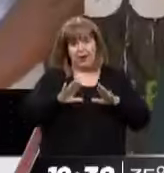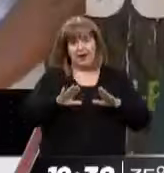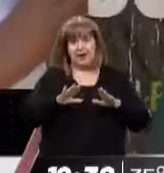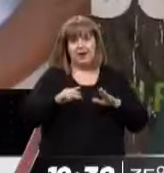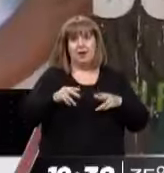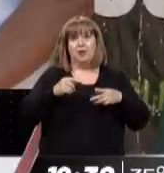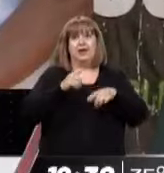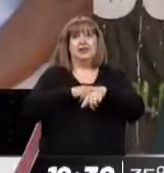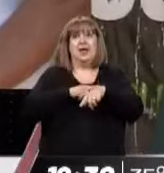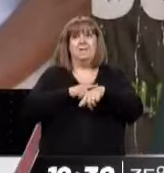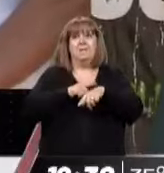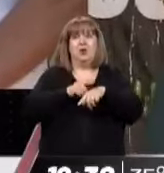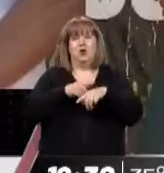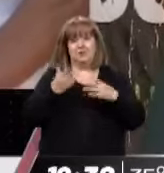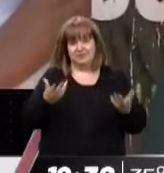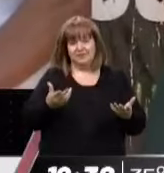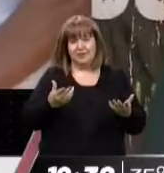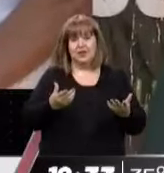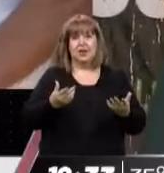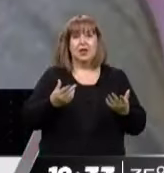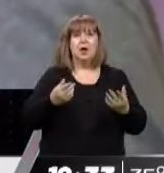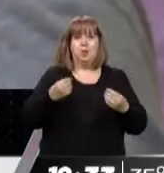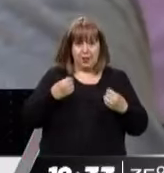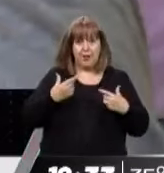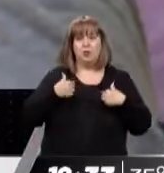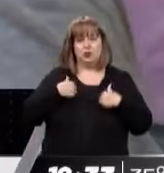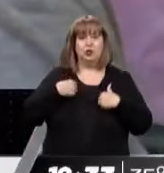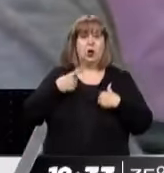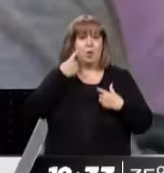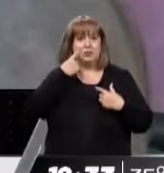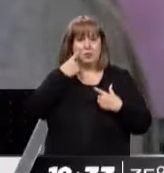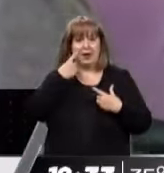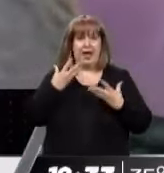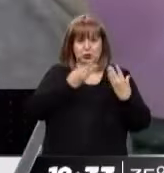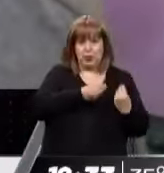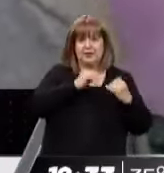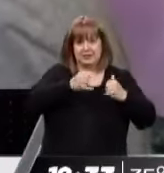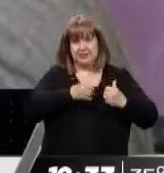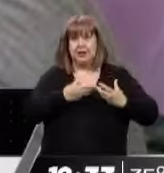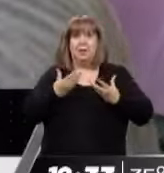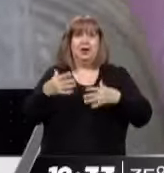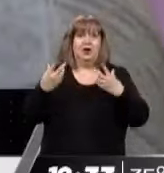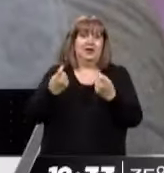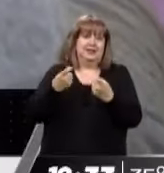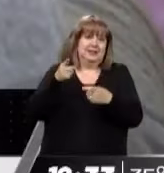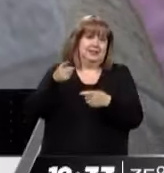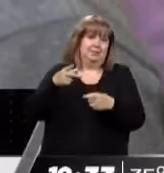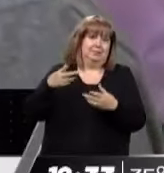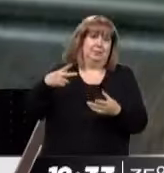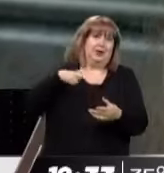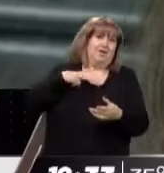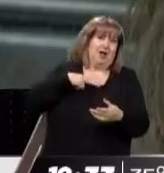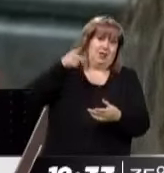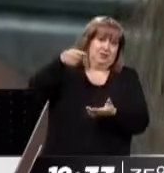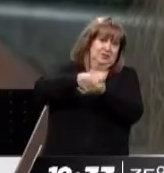lo que lleve ese tiempo. Entonces, por supuesto, podemos poner a predisposición del municipio, seguro, trabajar con el privado, pero todo eso es a costa del privado, lo paga el privado